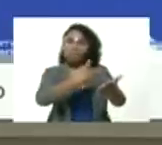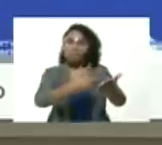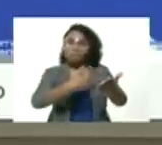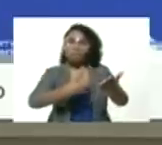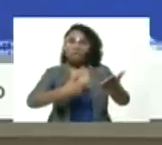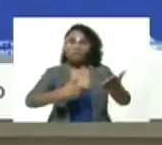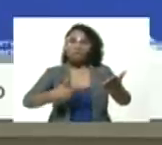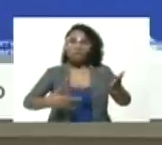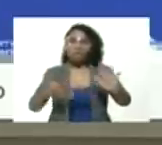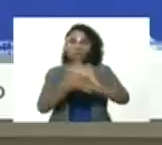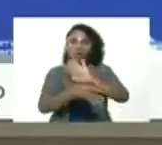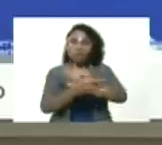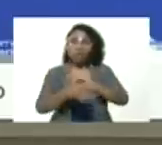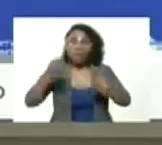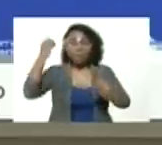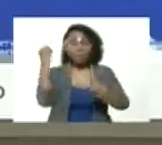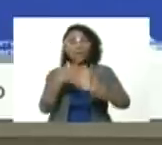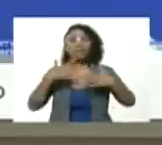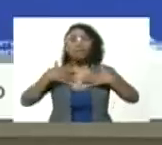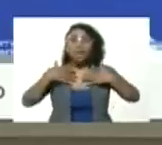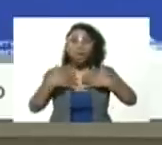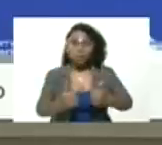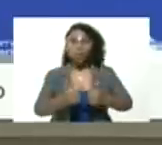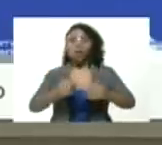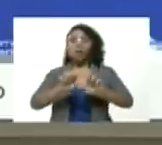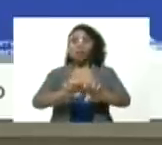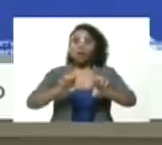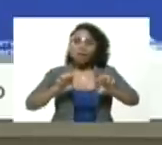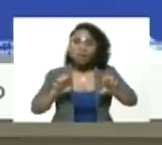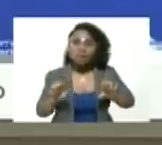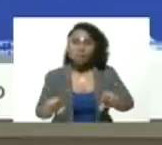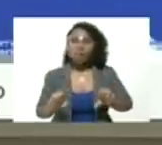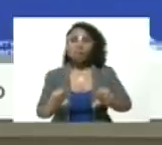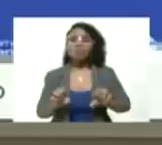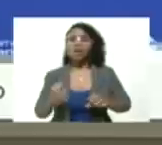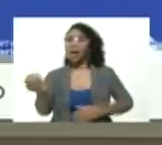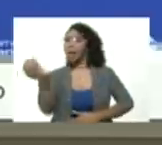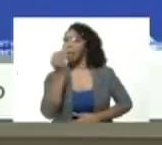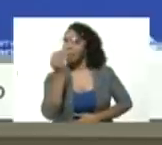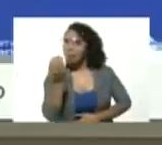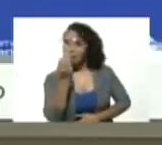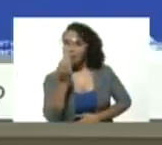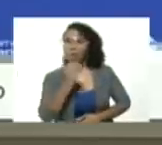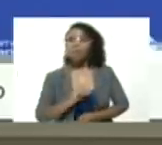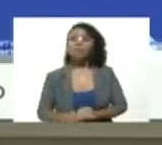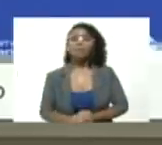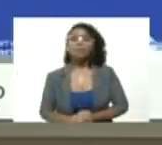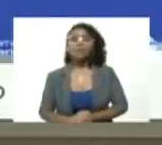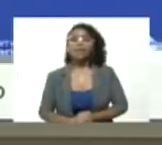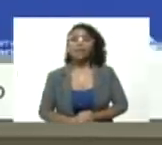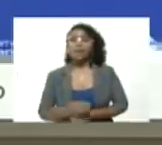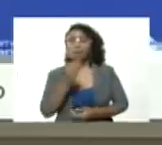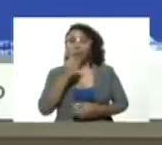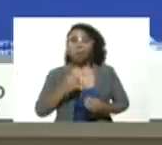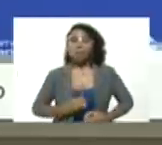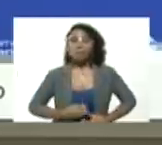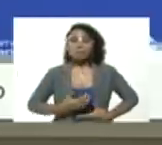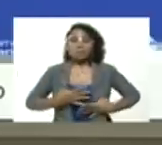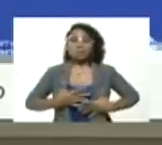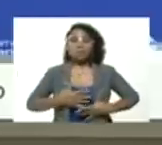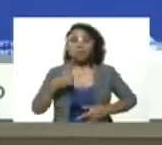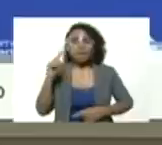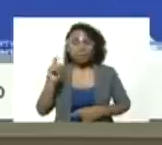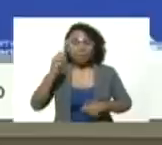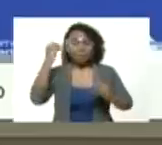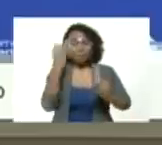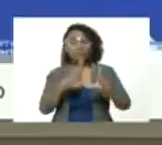el impacto en salud, en educación, en alimentación, en nutrición, el impacto en todos